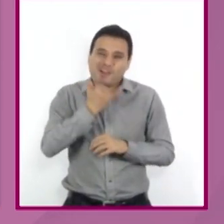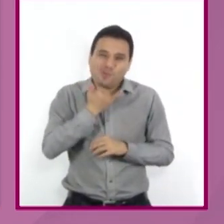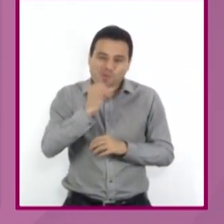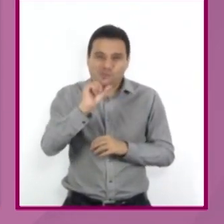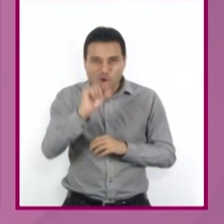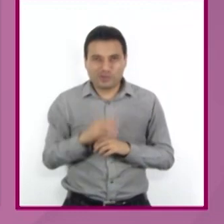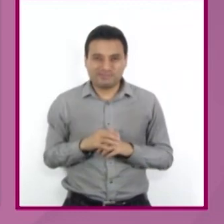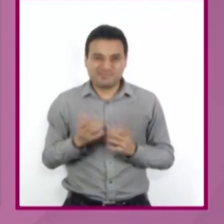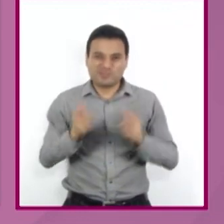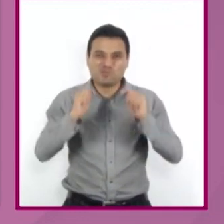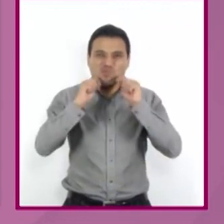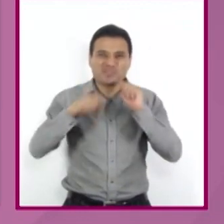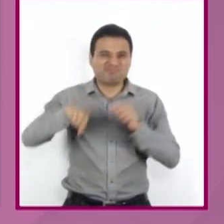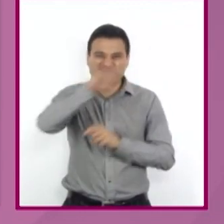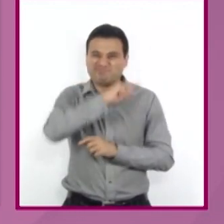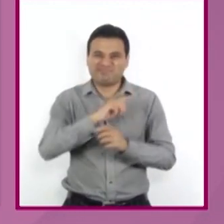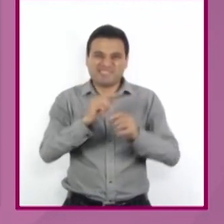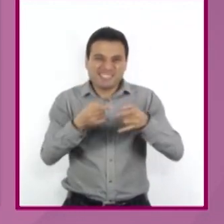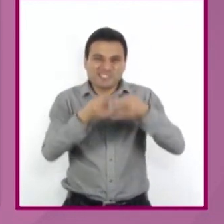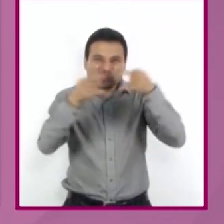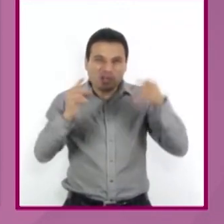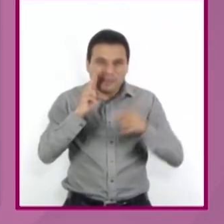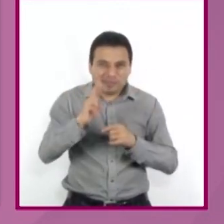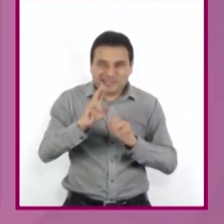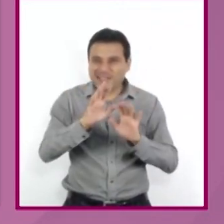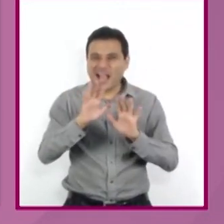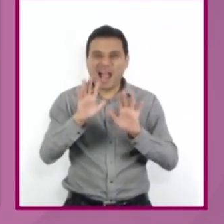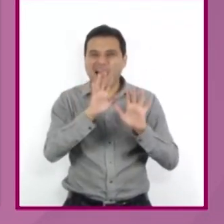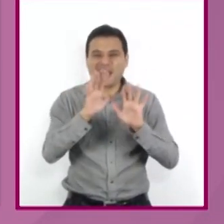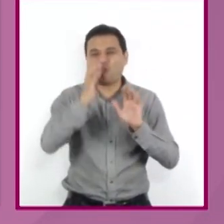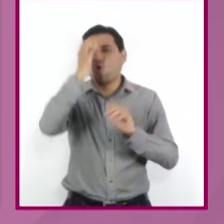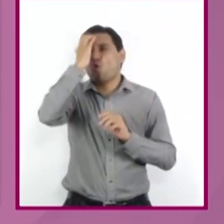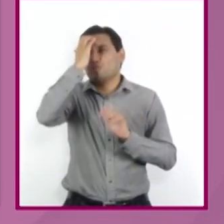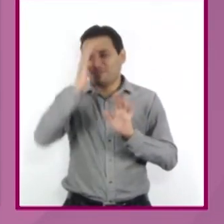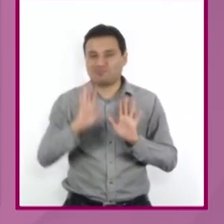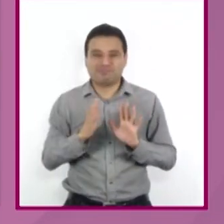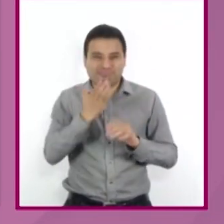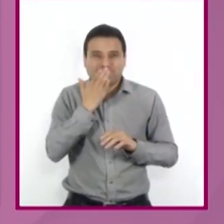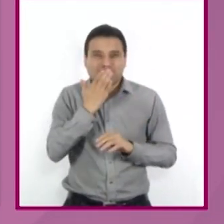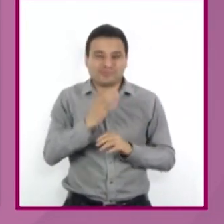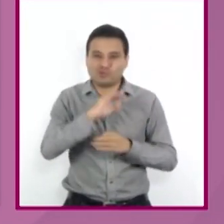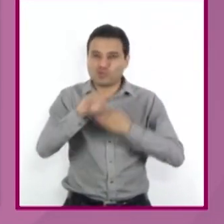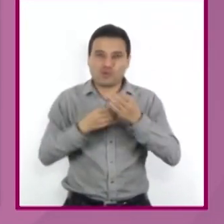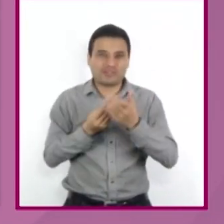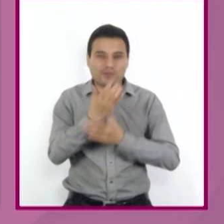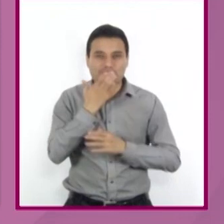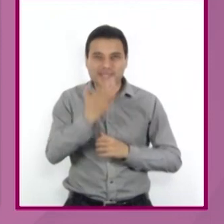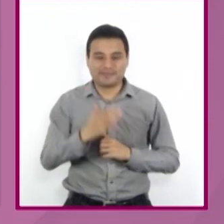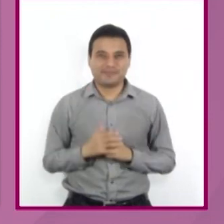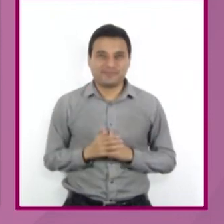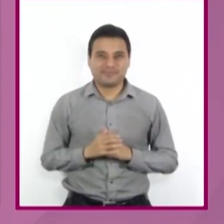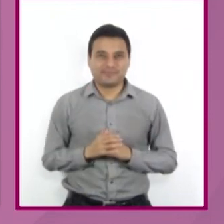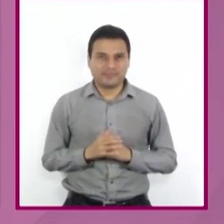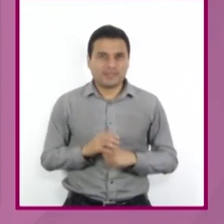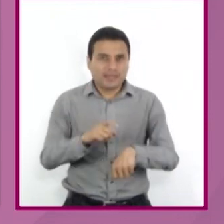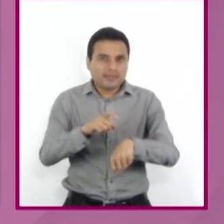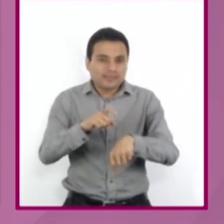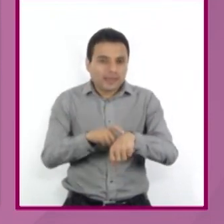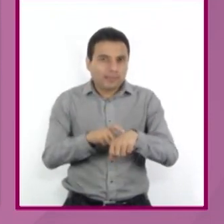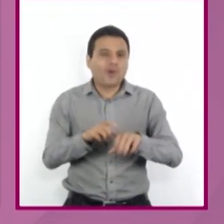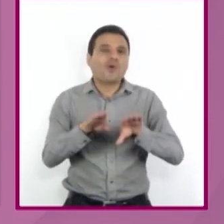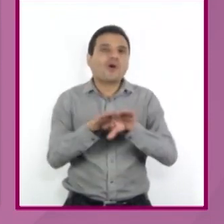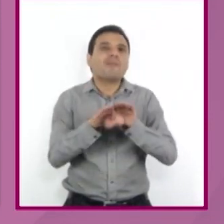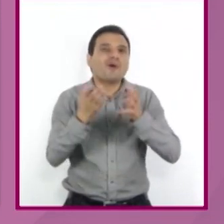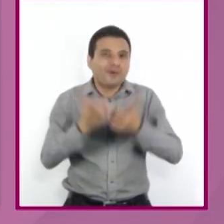Pero como sabíamos de qué trataba la historia, improvisamos un poco y al final todo salió bien. ¿Qué papel ocupó el tiempo en los ejercicios